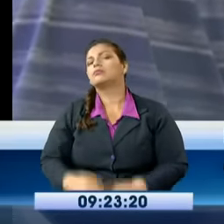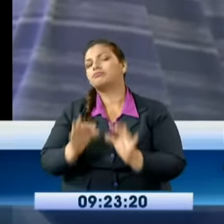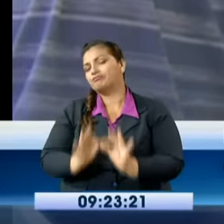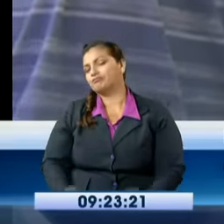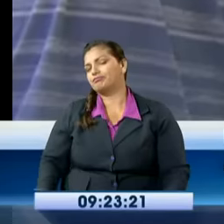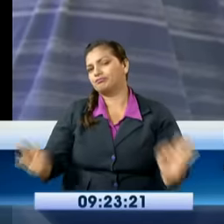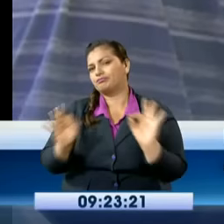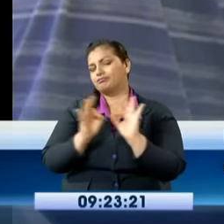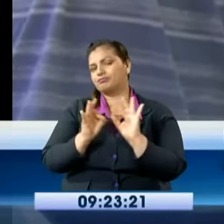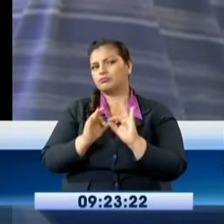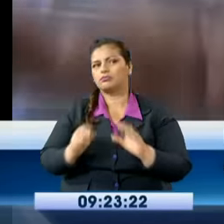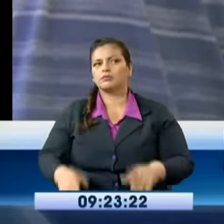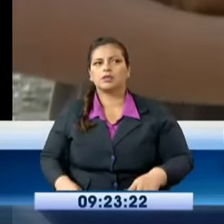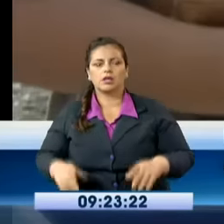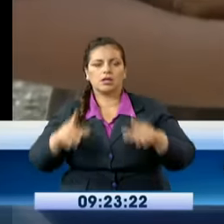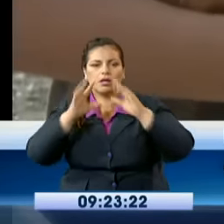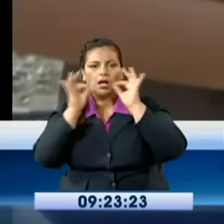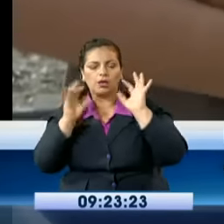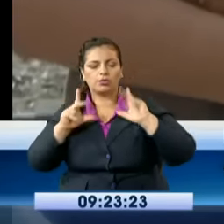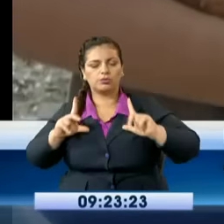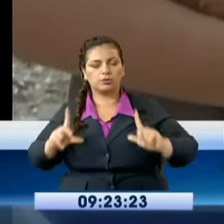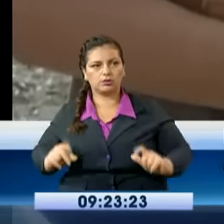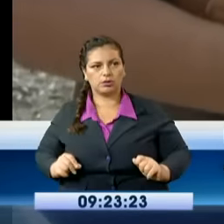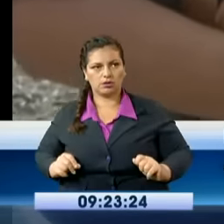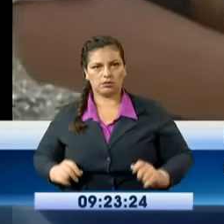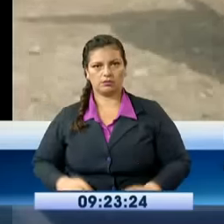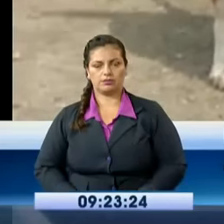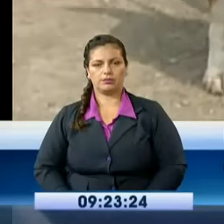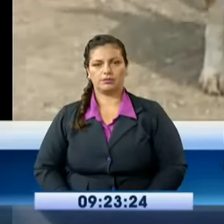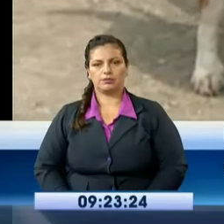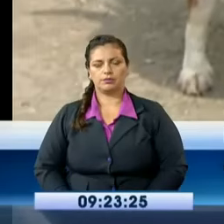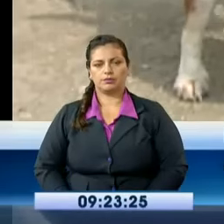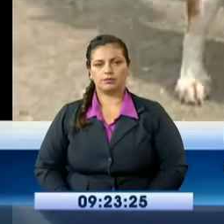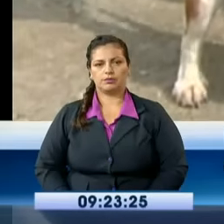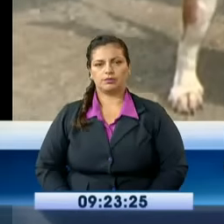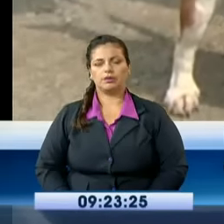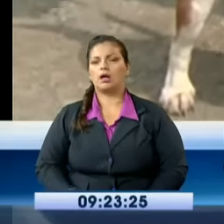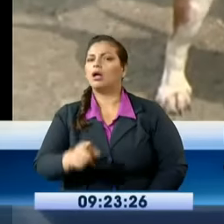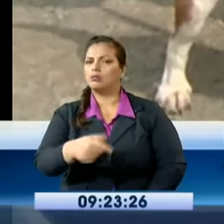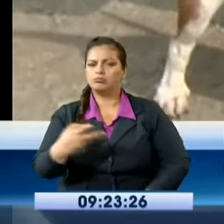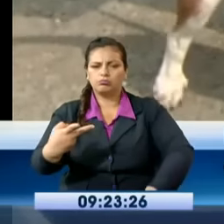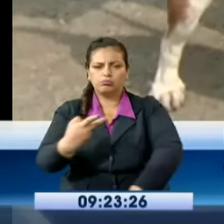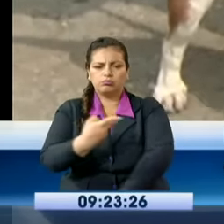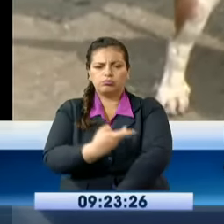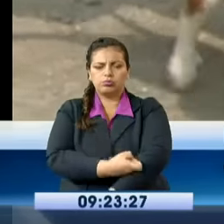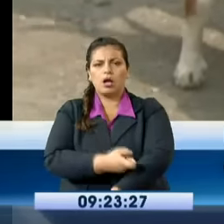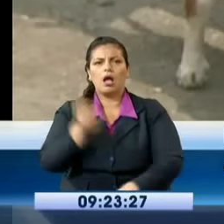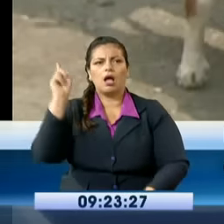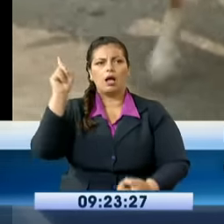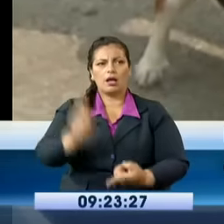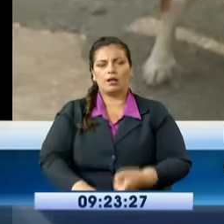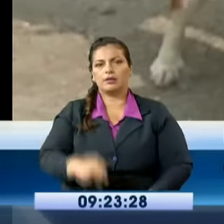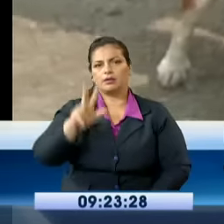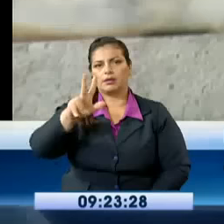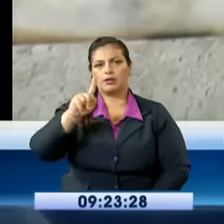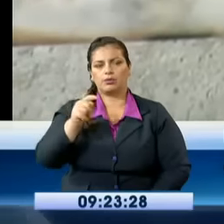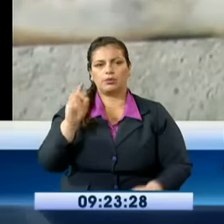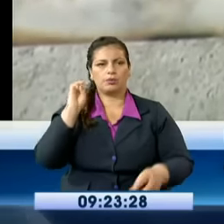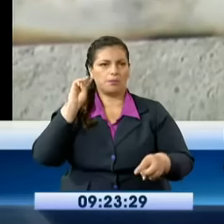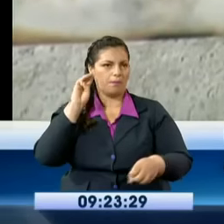gestación. La campaña estará vigente hasta el 31 de mayo y requiere la colaboración de todos para evitar la